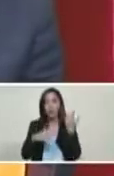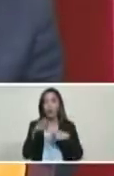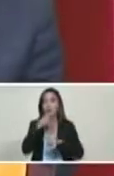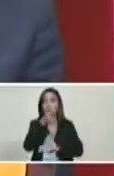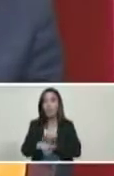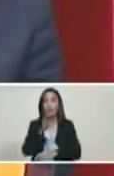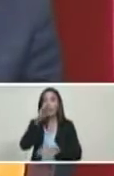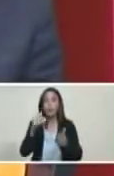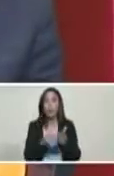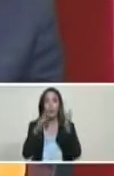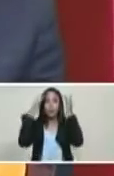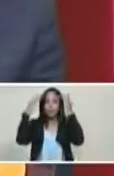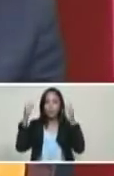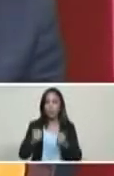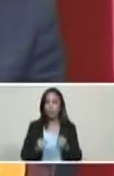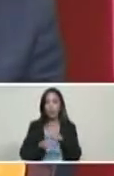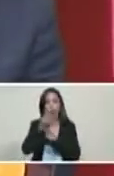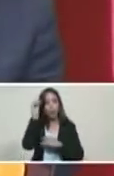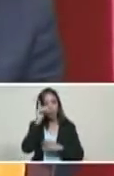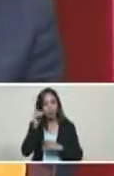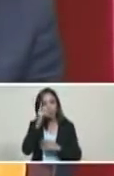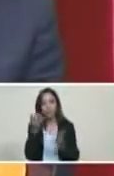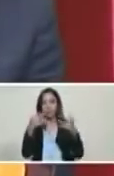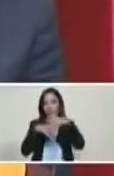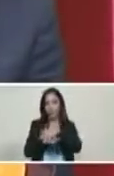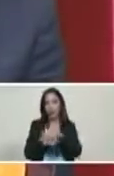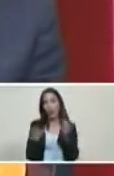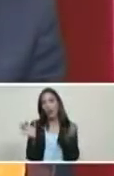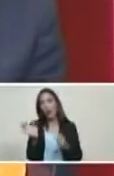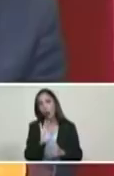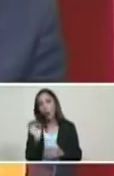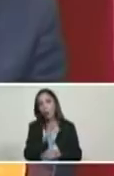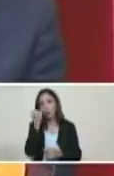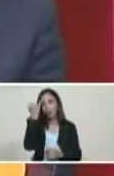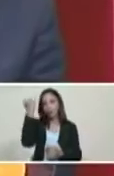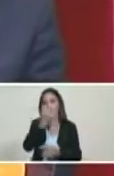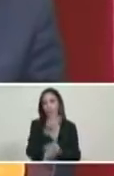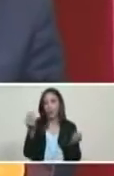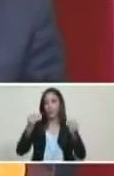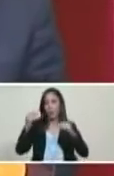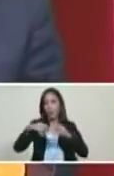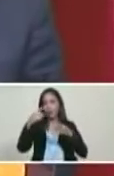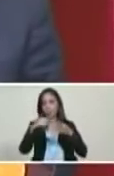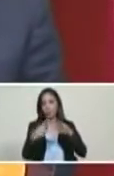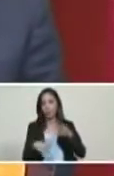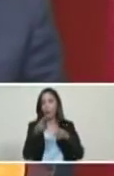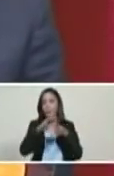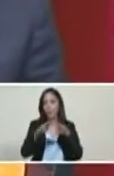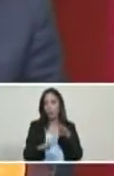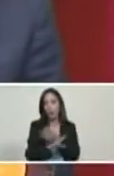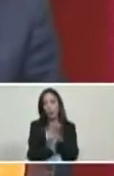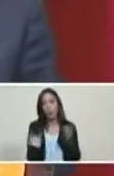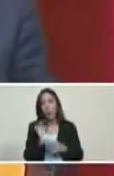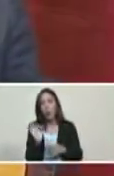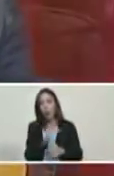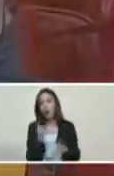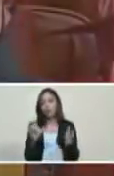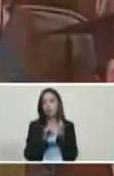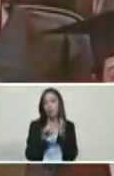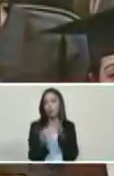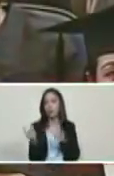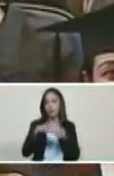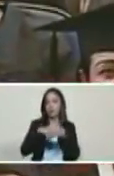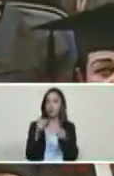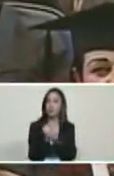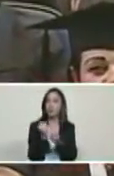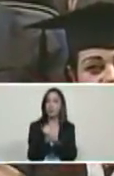profesionales, bien sea docentes integrales u otros profesionales con el interés de incursionar como profesores de educación media. Teníamos un